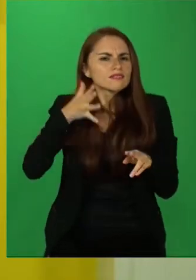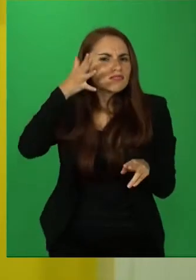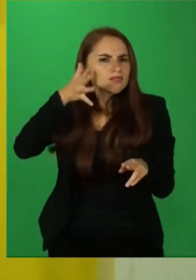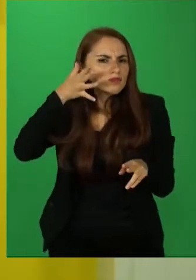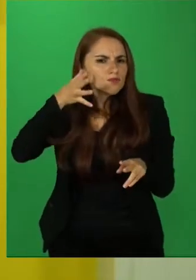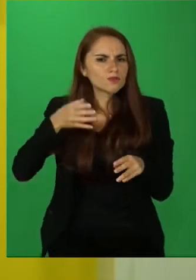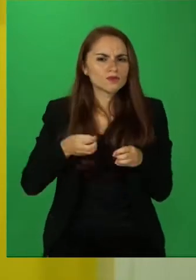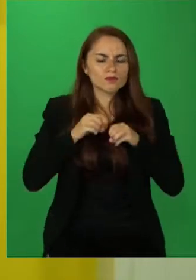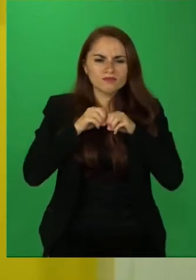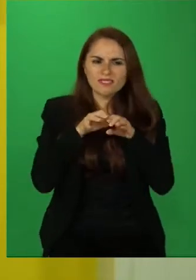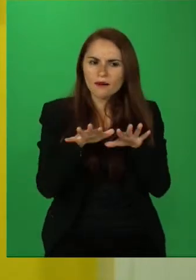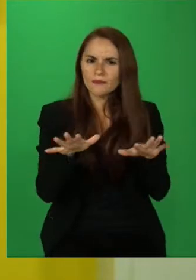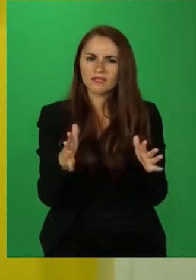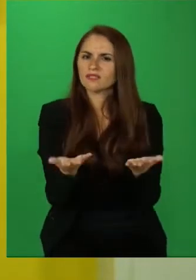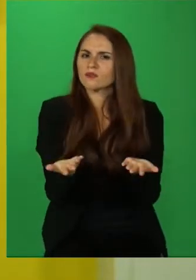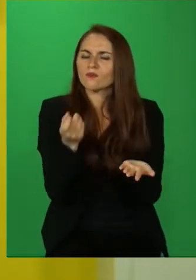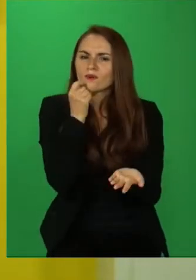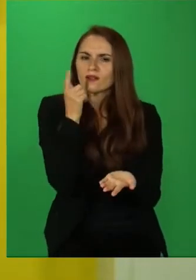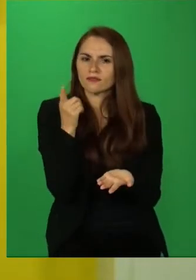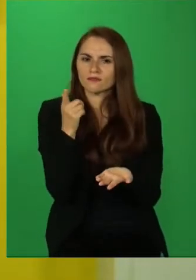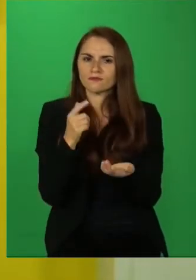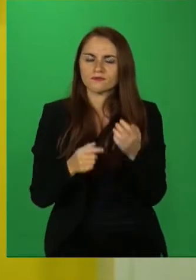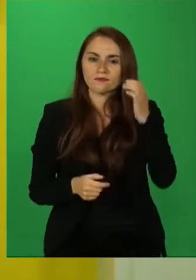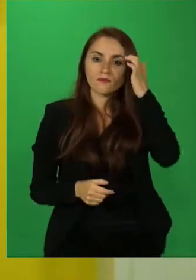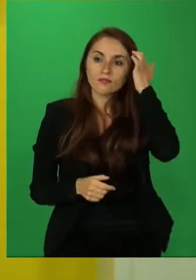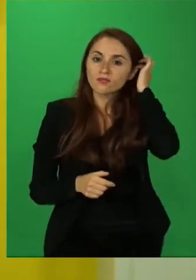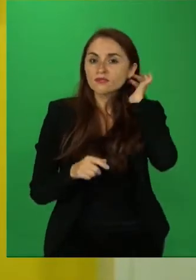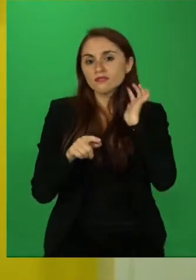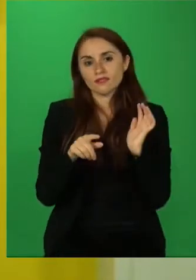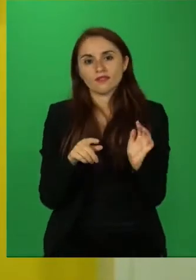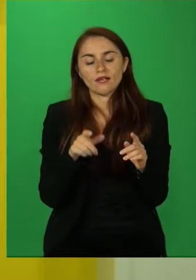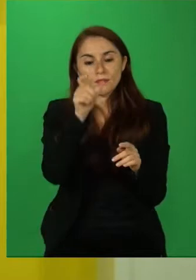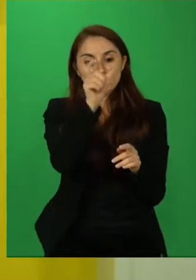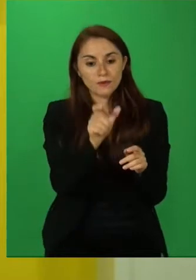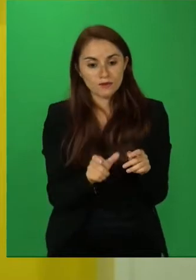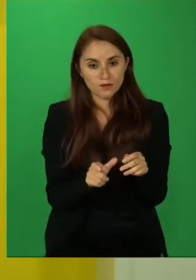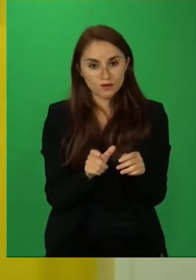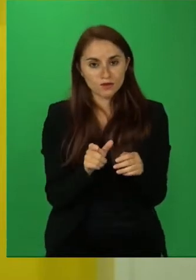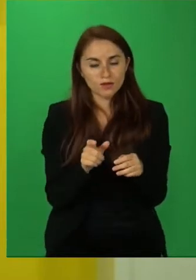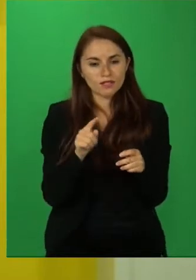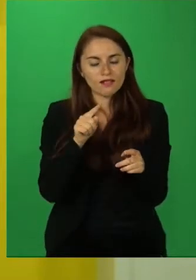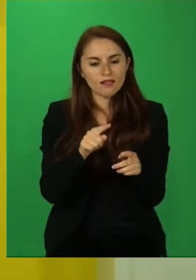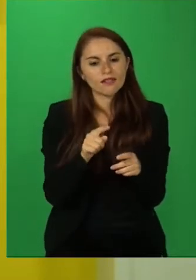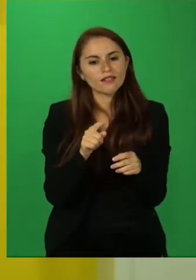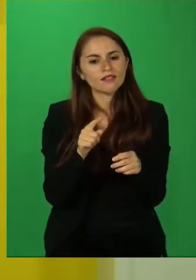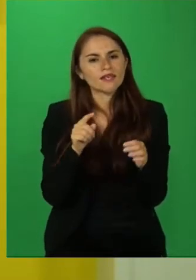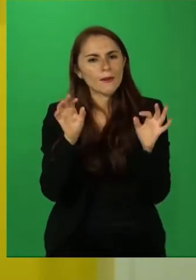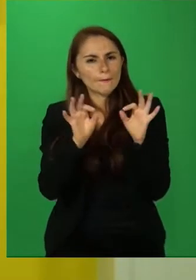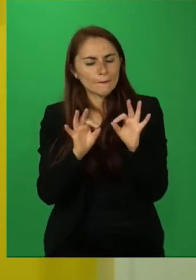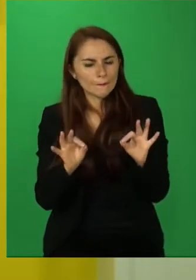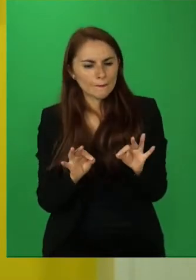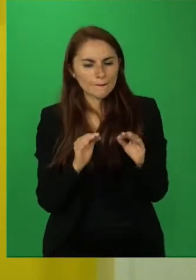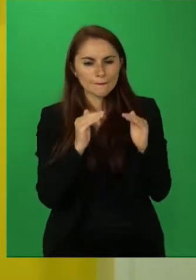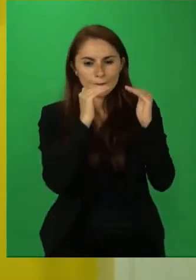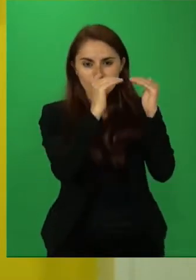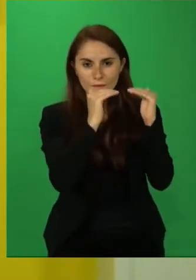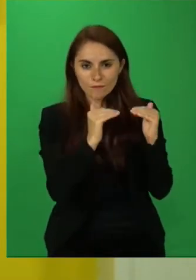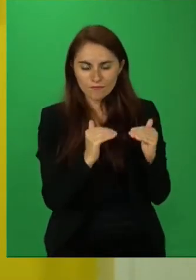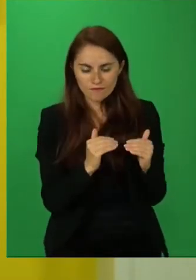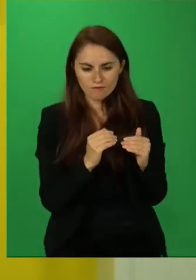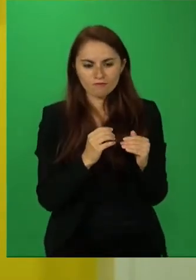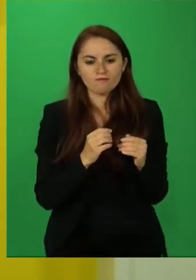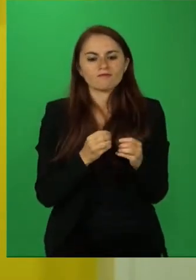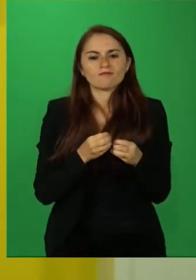¿sí? Por lo tanto, el emisor le da un significado a los elementos que